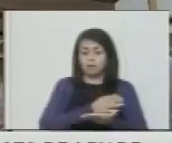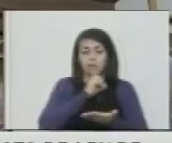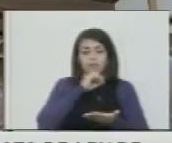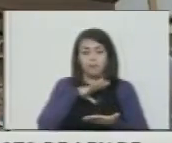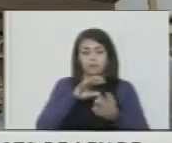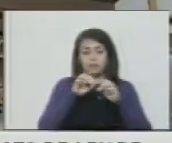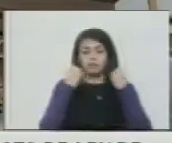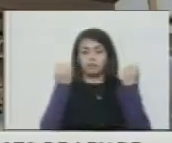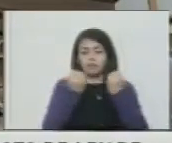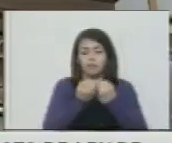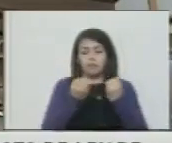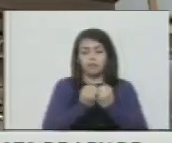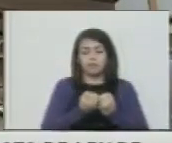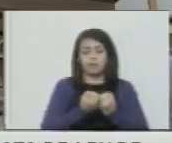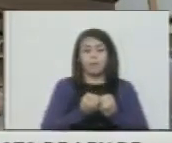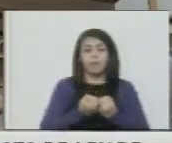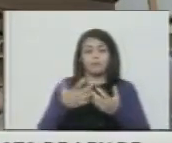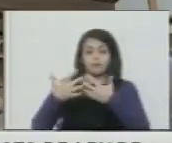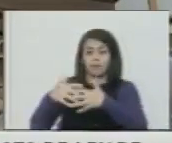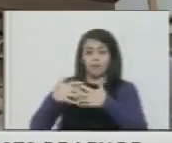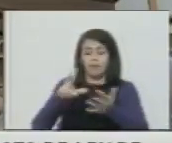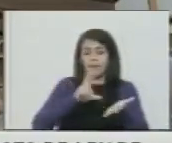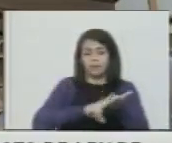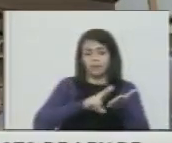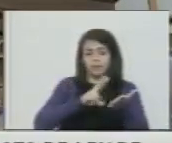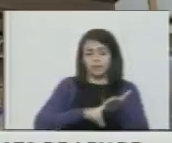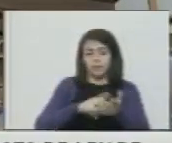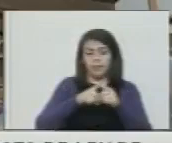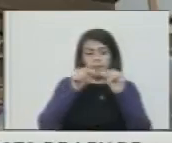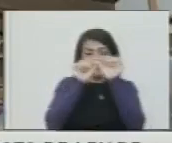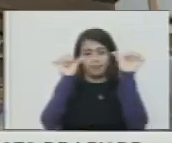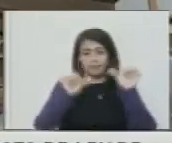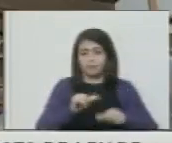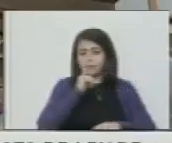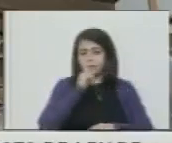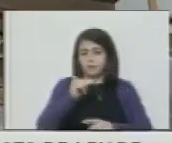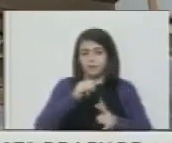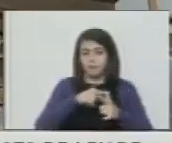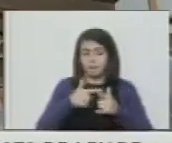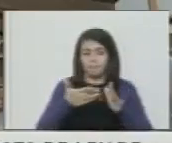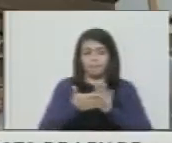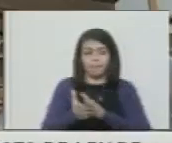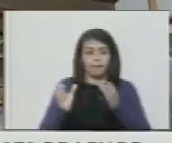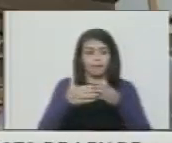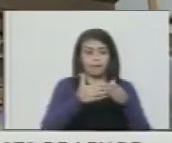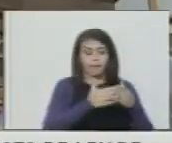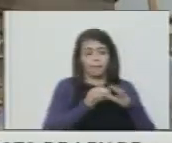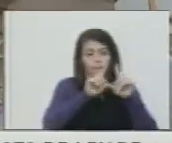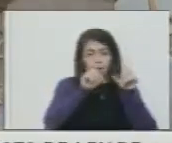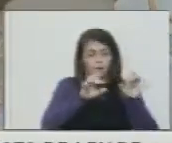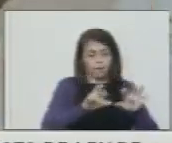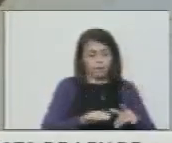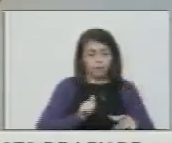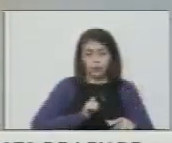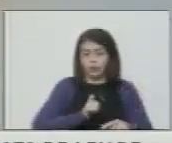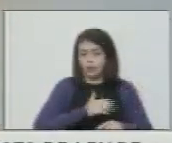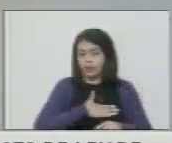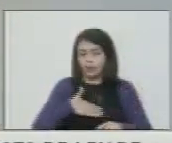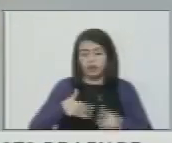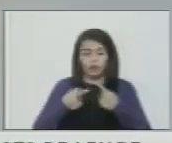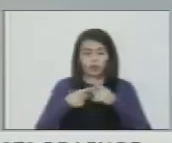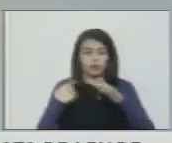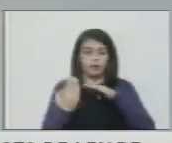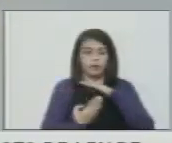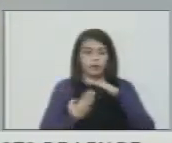expedientes, oficinas y sucursales de los sujetos regulados, incluyendo sus sistemas de información, equipos de computación y